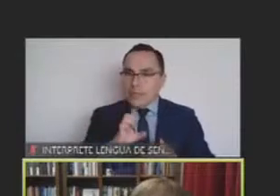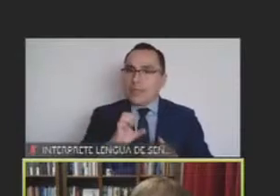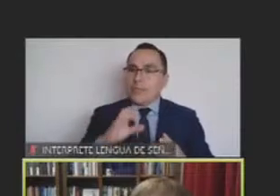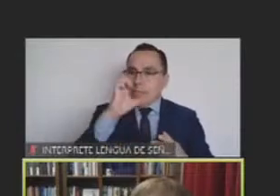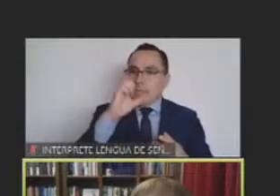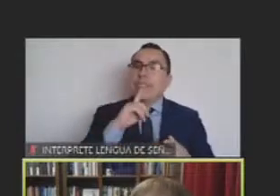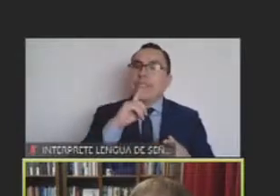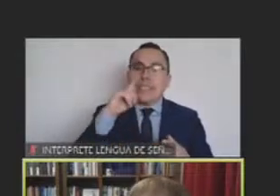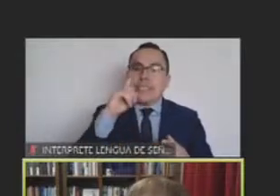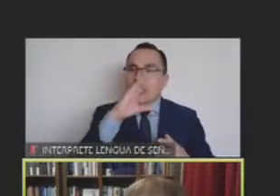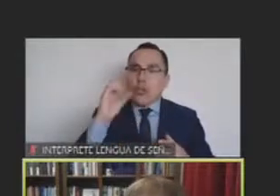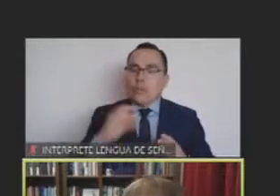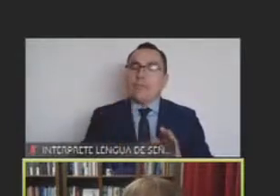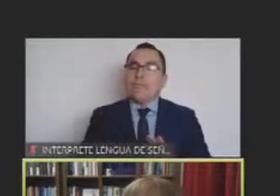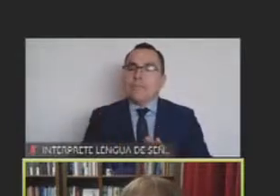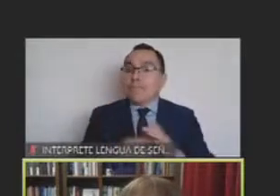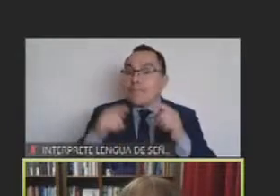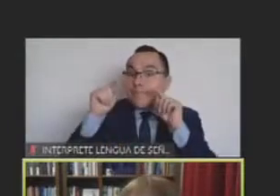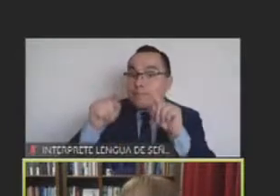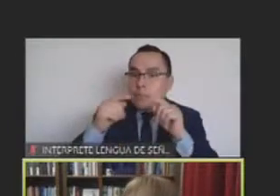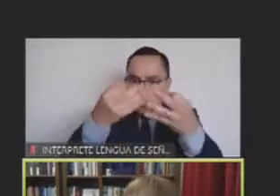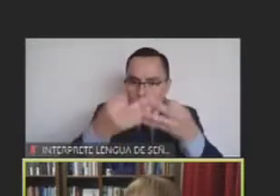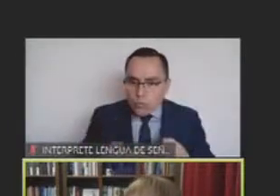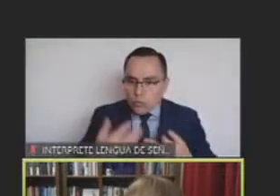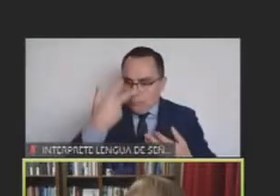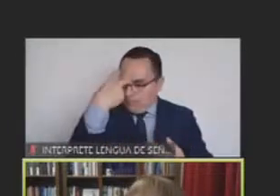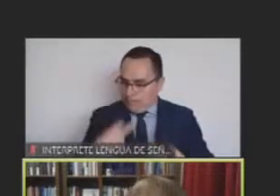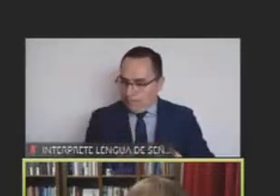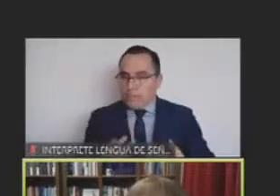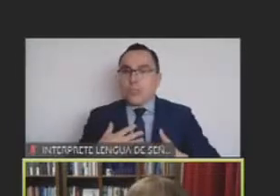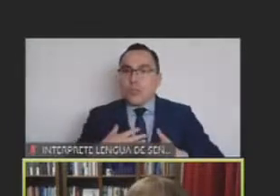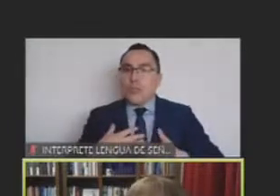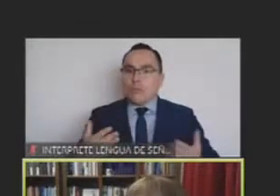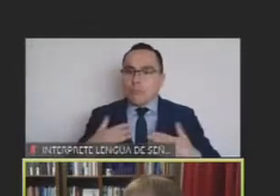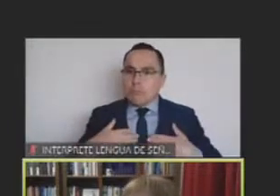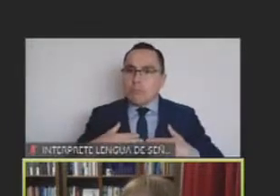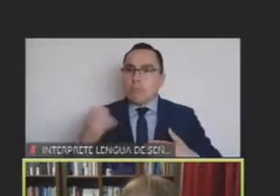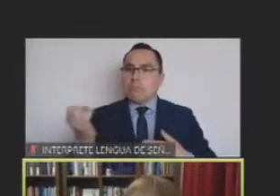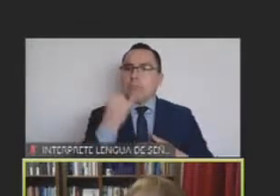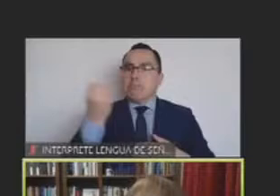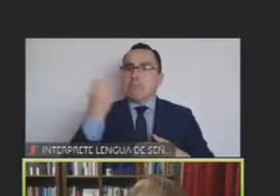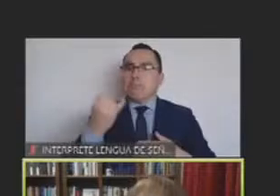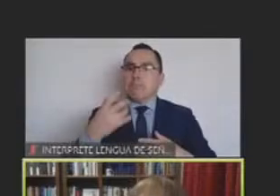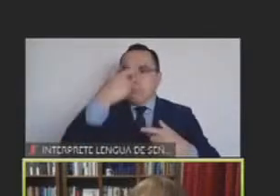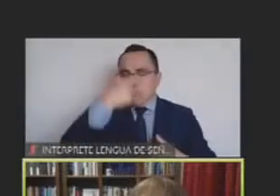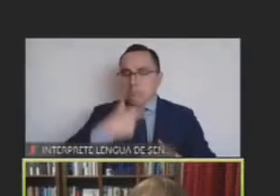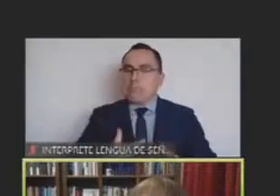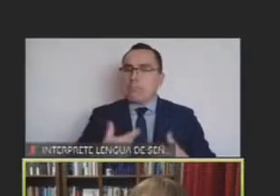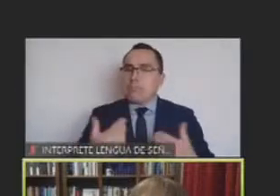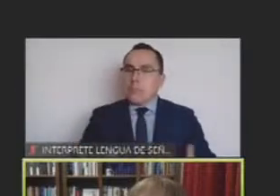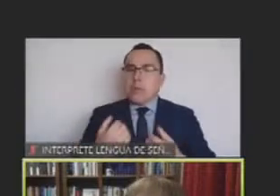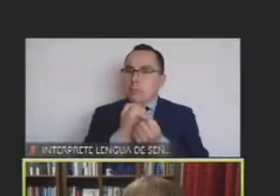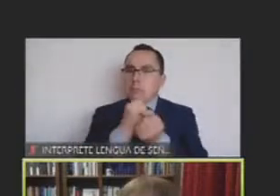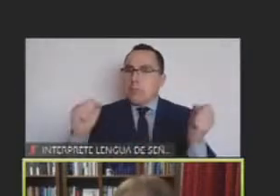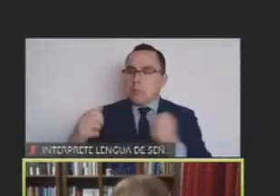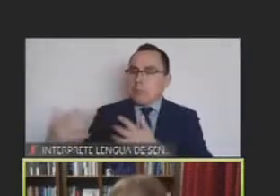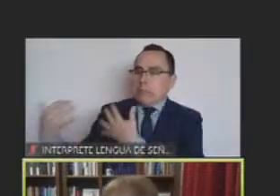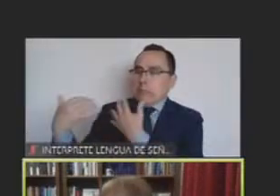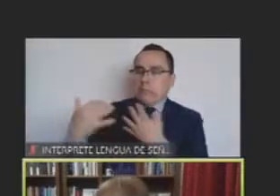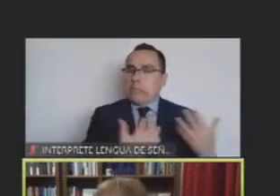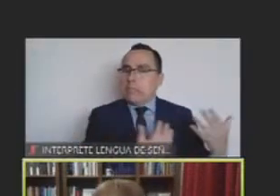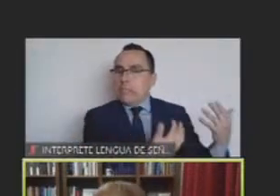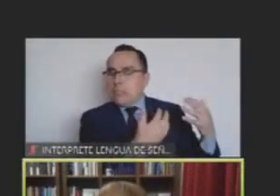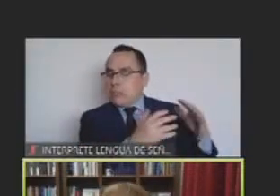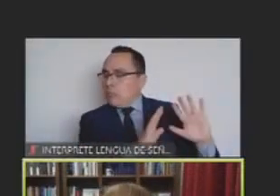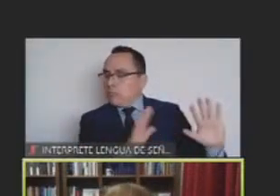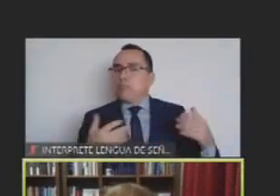permitírsele preservar una accountability propio, manteniendo entonces una independencia personal libre de presiones. Por eso es tan